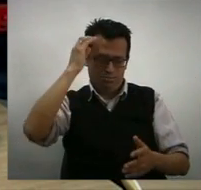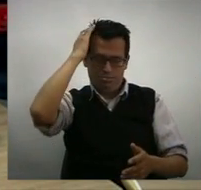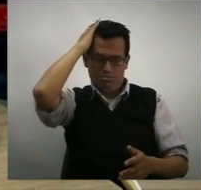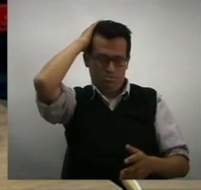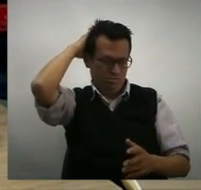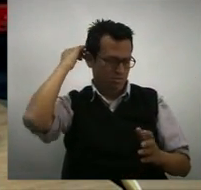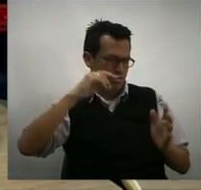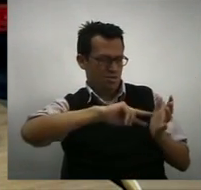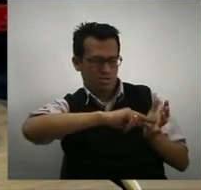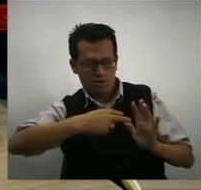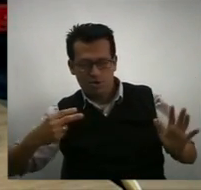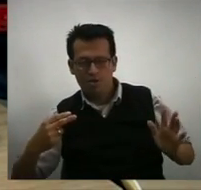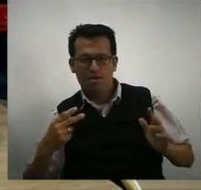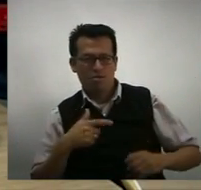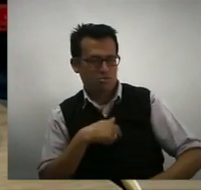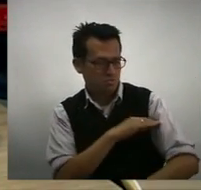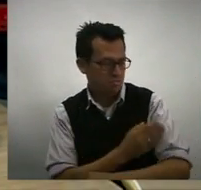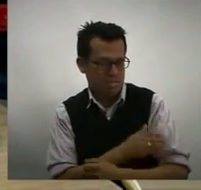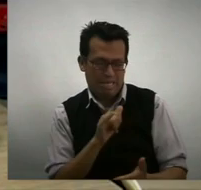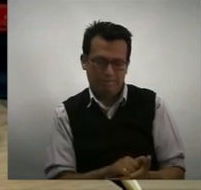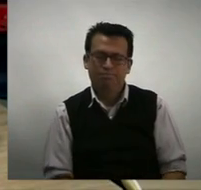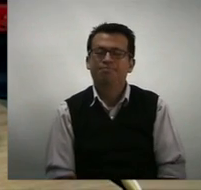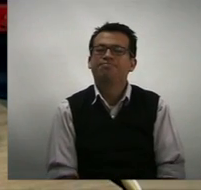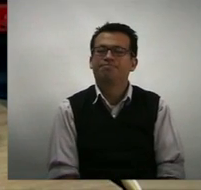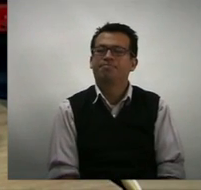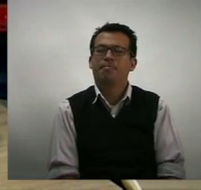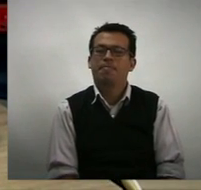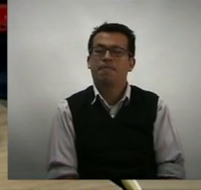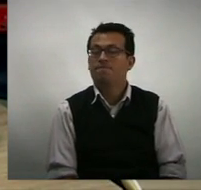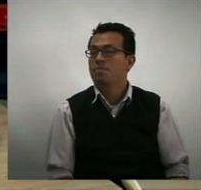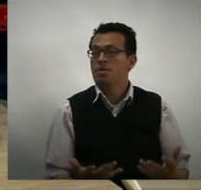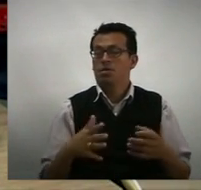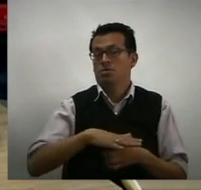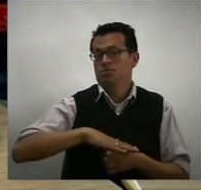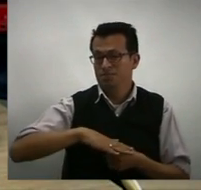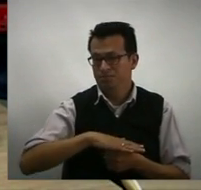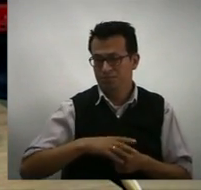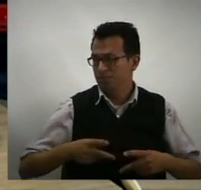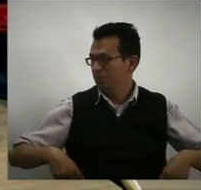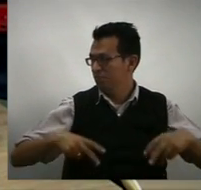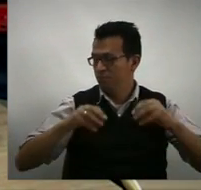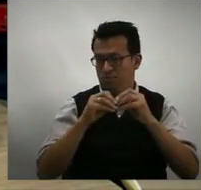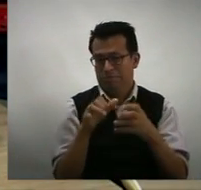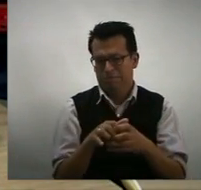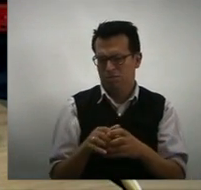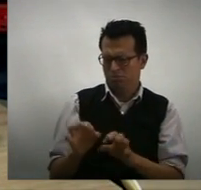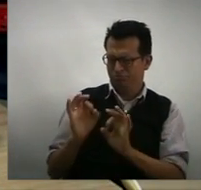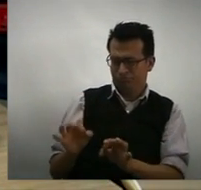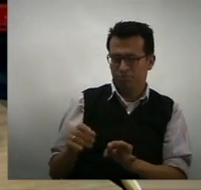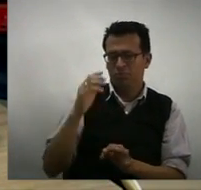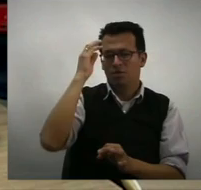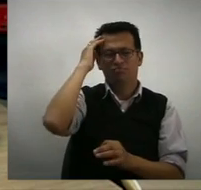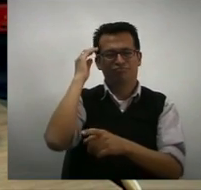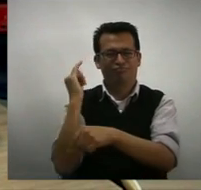del poder que se llama disciplina. Esto es de Foucault. El éxito de las sociedades modernas se debe, a partir